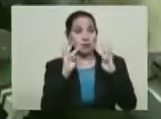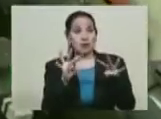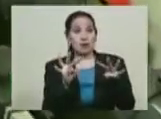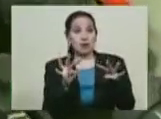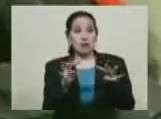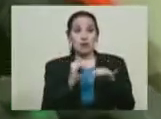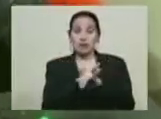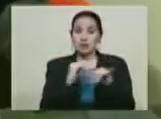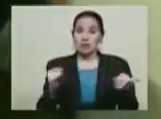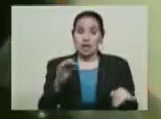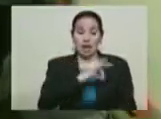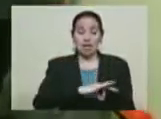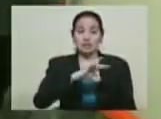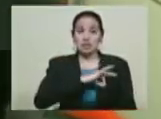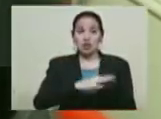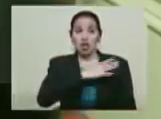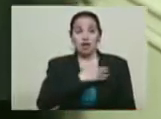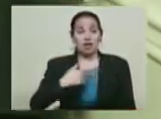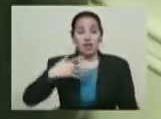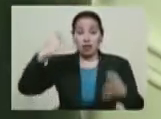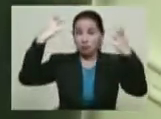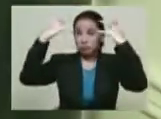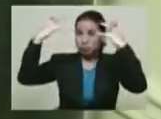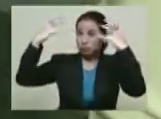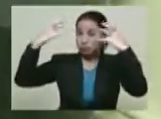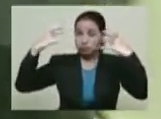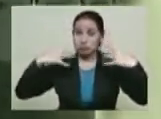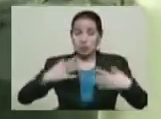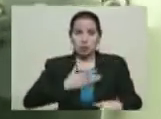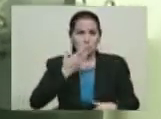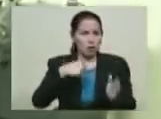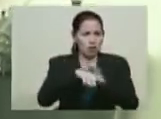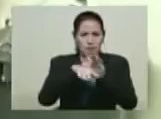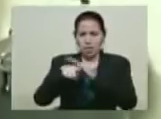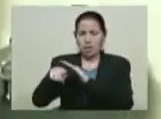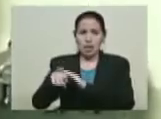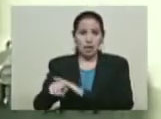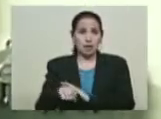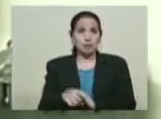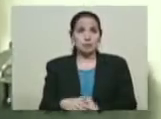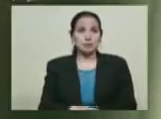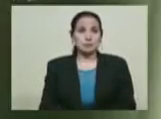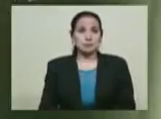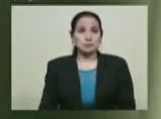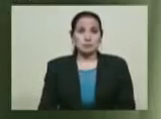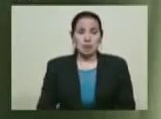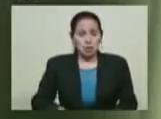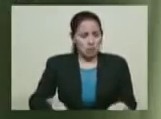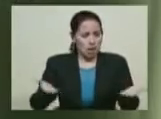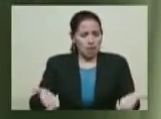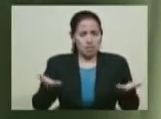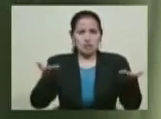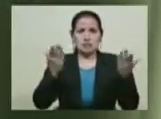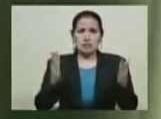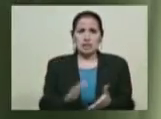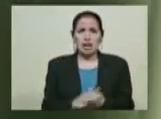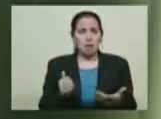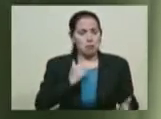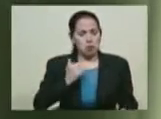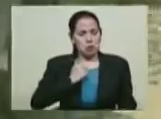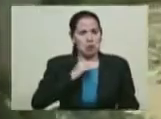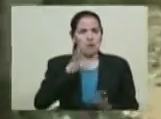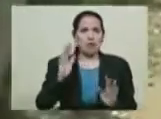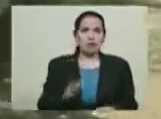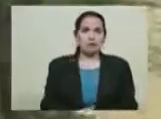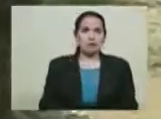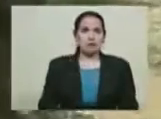las señoras que quieren bañarse, pueden bañarse ya. Métanse. Aprovechen,